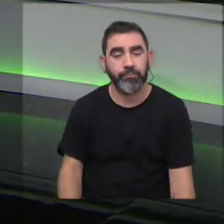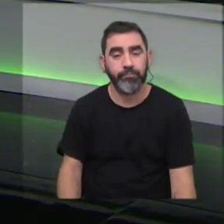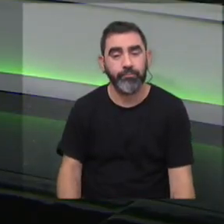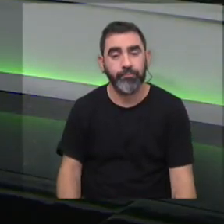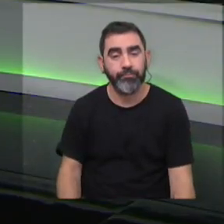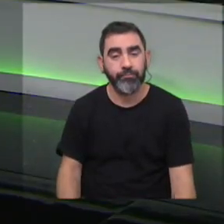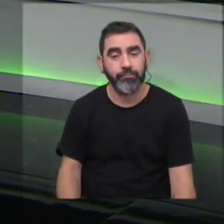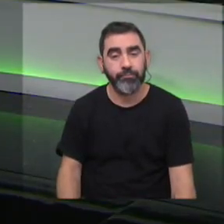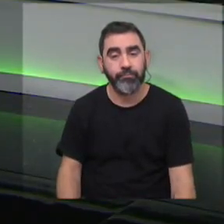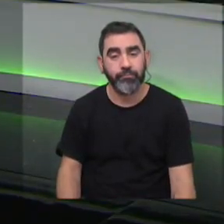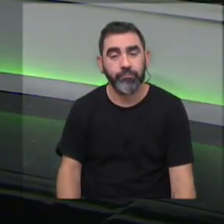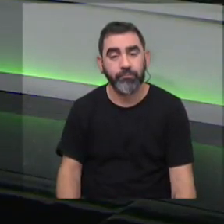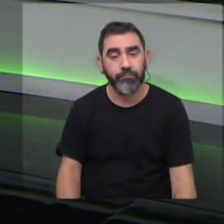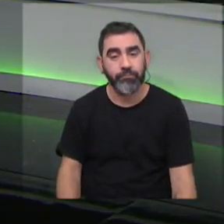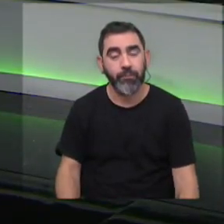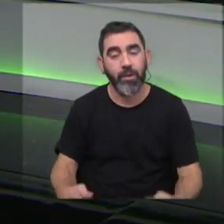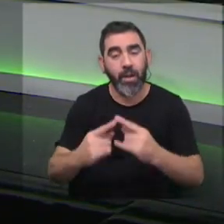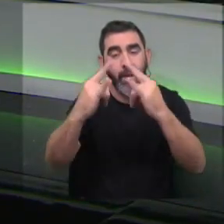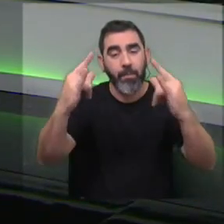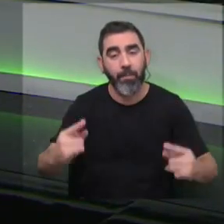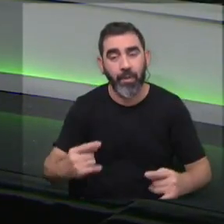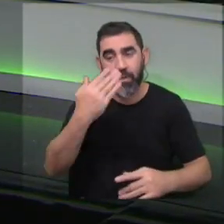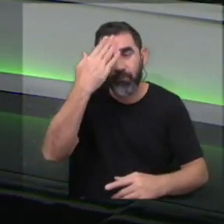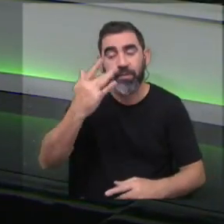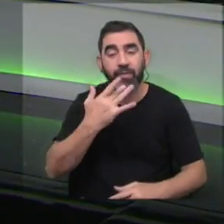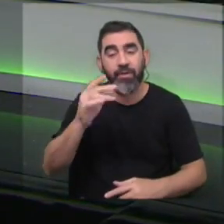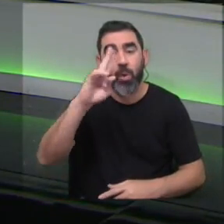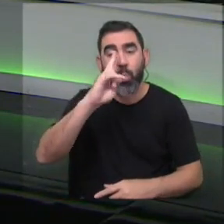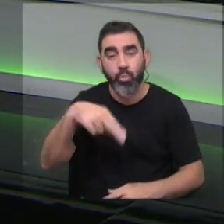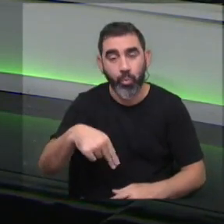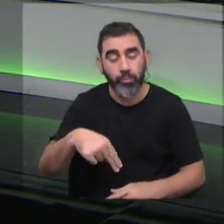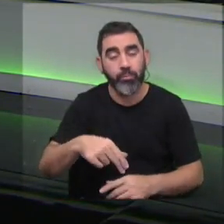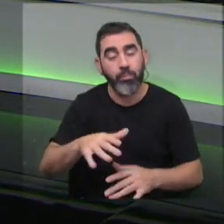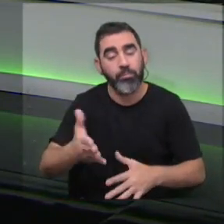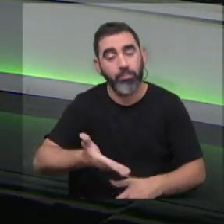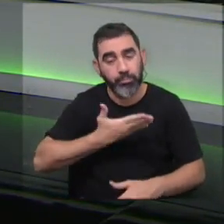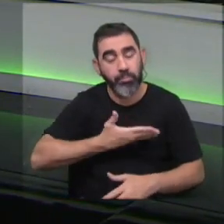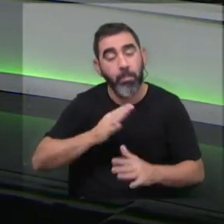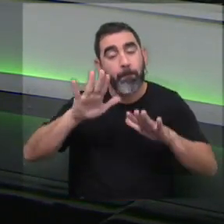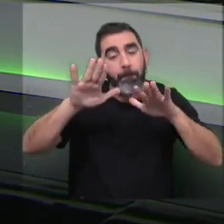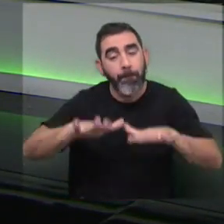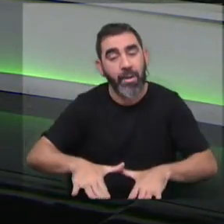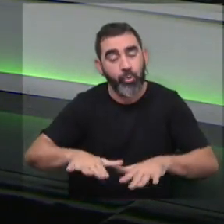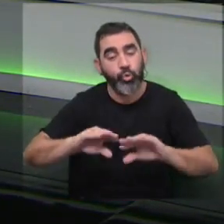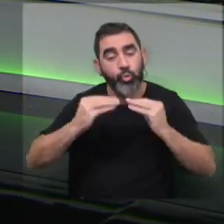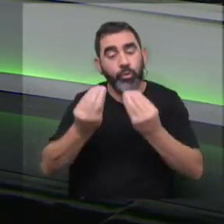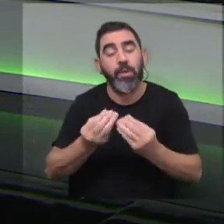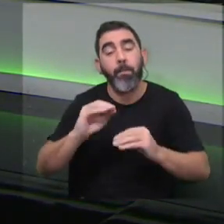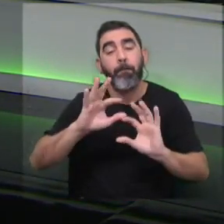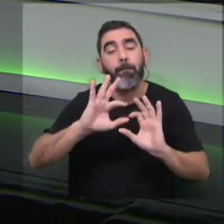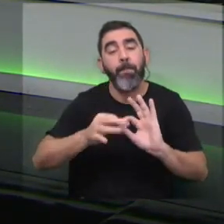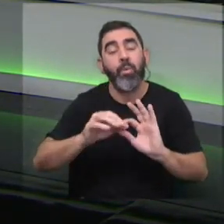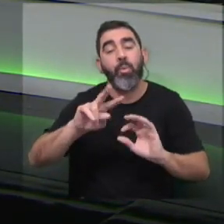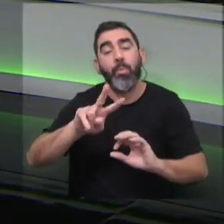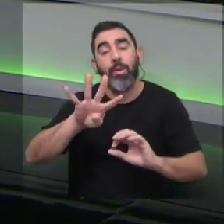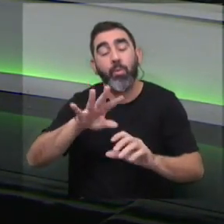perdiéndola una acampada en la entrada de bella Unión movilizaciones y también un paro total Desde el miércoles 24 la